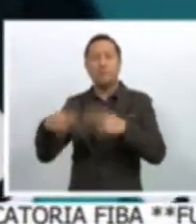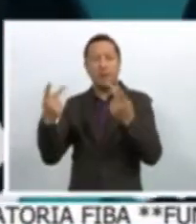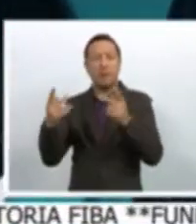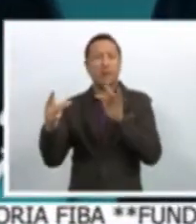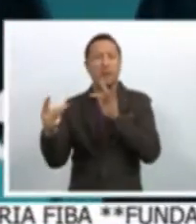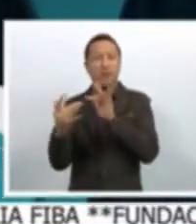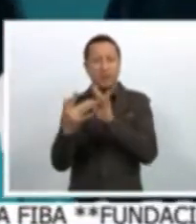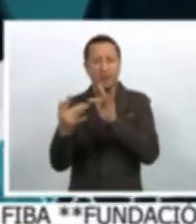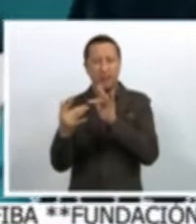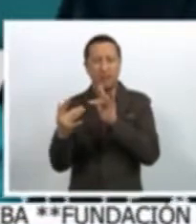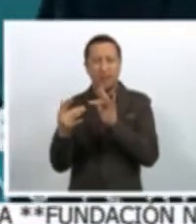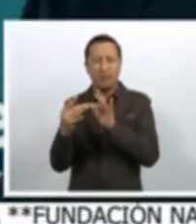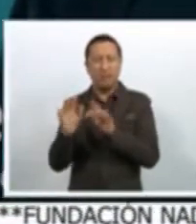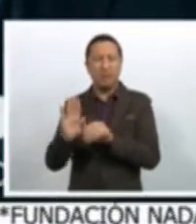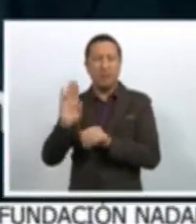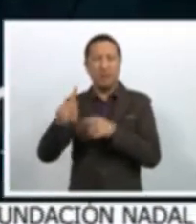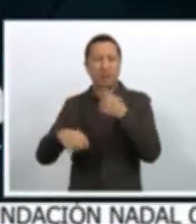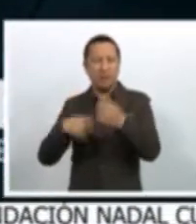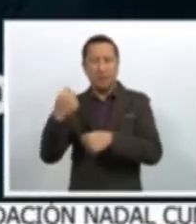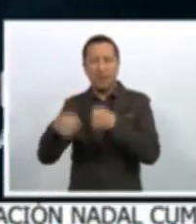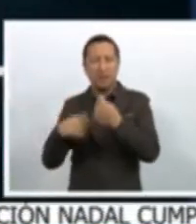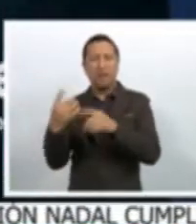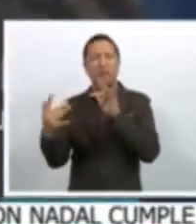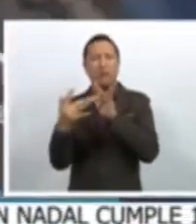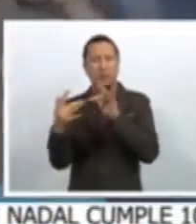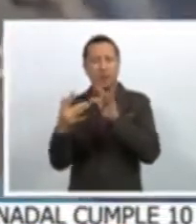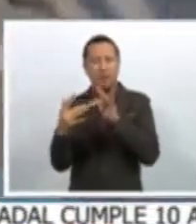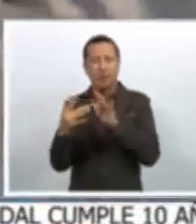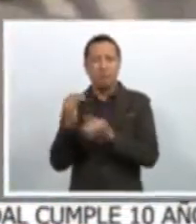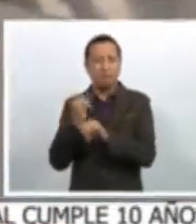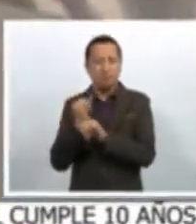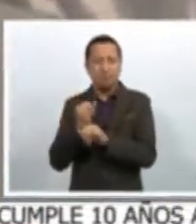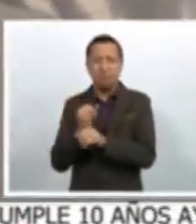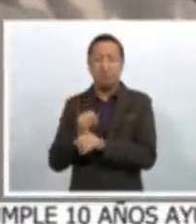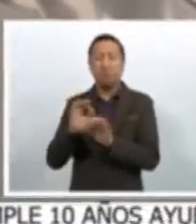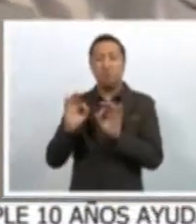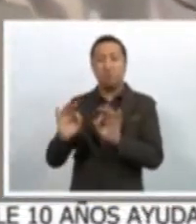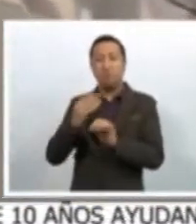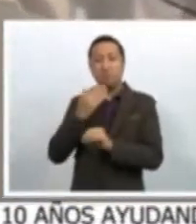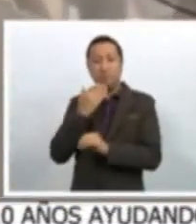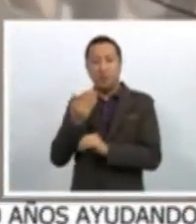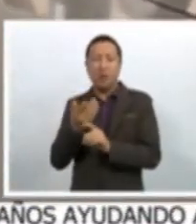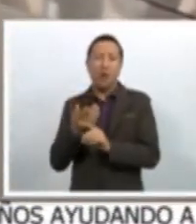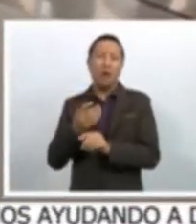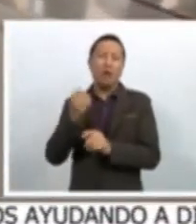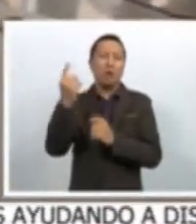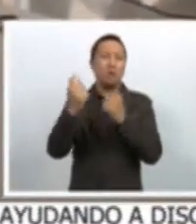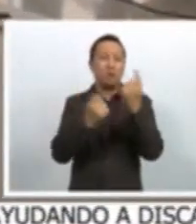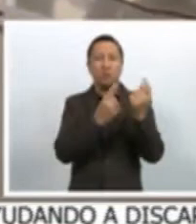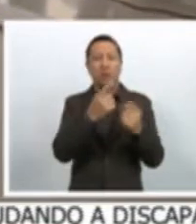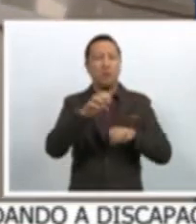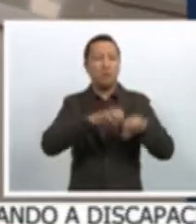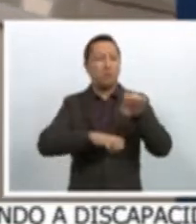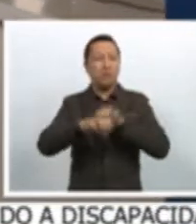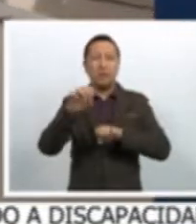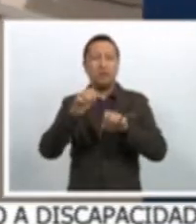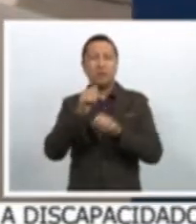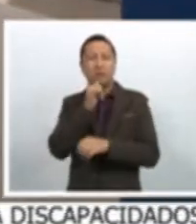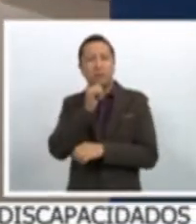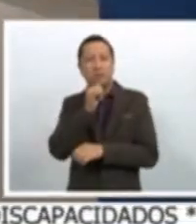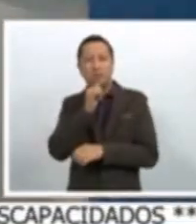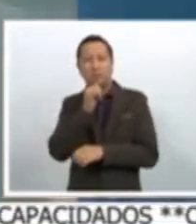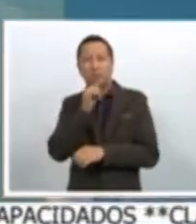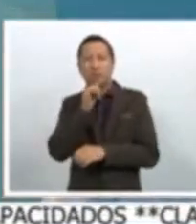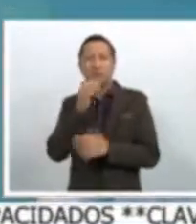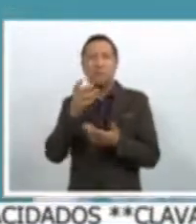sin tanta batalla como lo han pasado muchas empresas, que no estaban preparadas para venta en línea, no estaban preparadas para el marketing